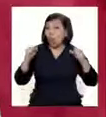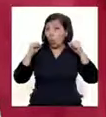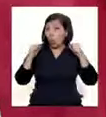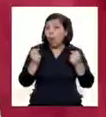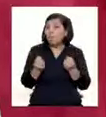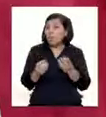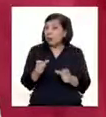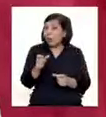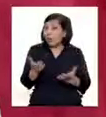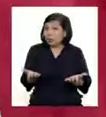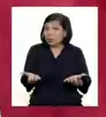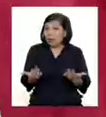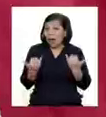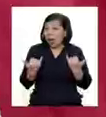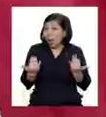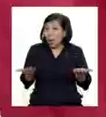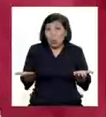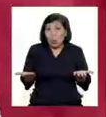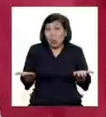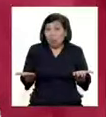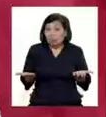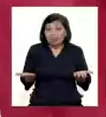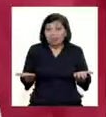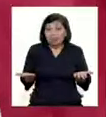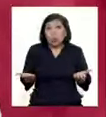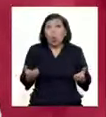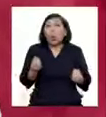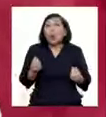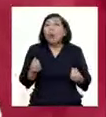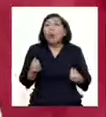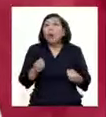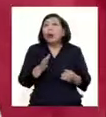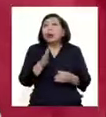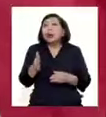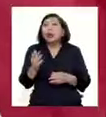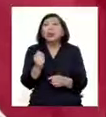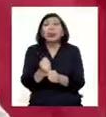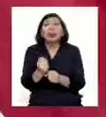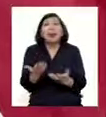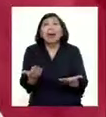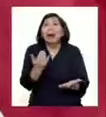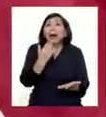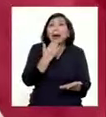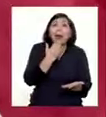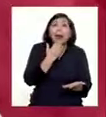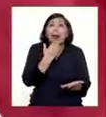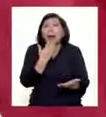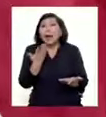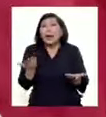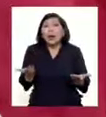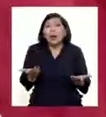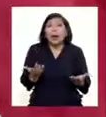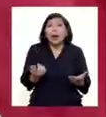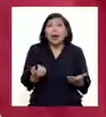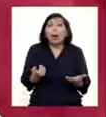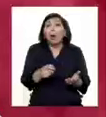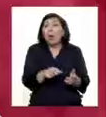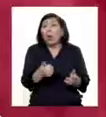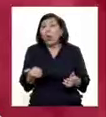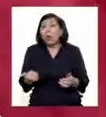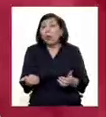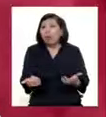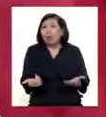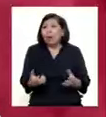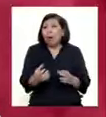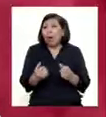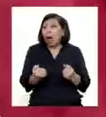muchas personas que no, en estos momentos no están encontrando cómo movilizarse, ¿no? Y lamentablemente han tenido que optar por el transporte informal, ¿no?